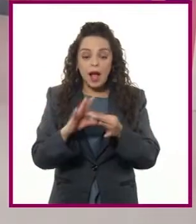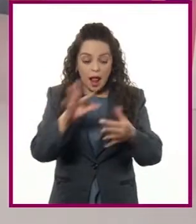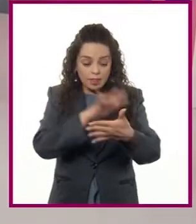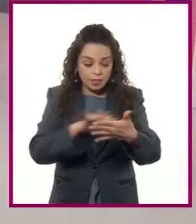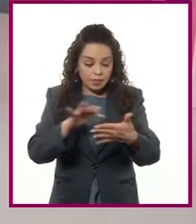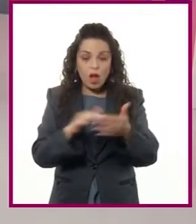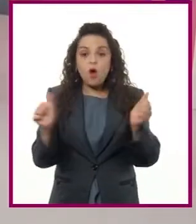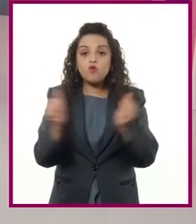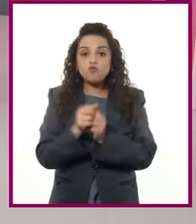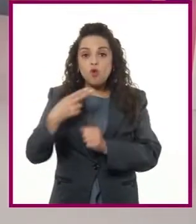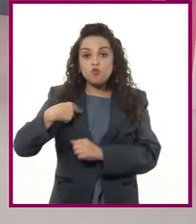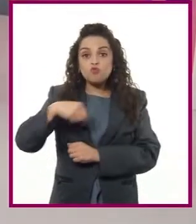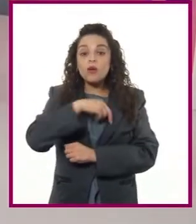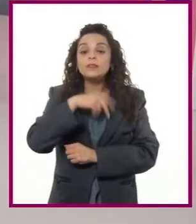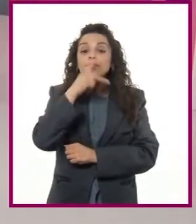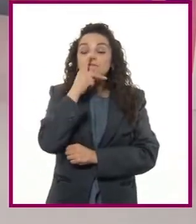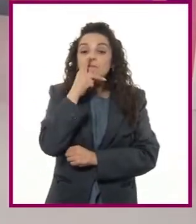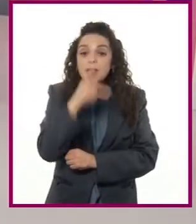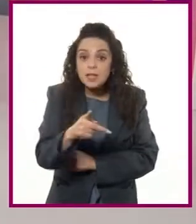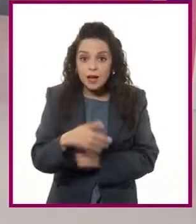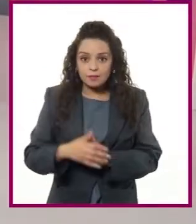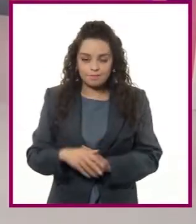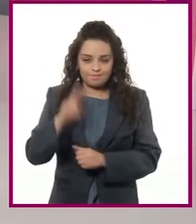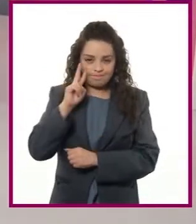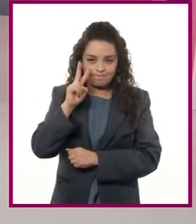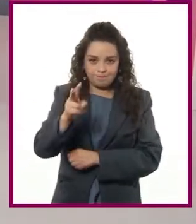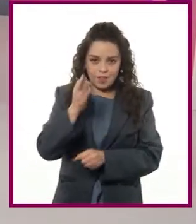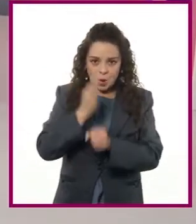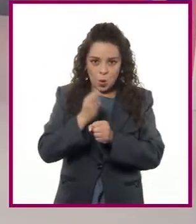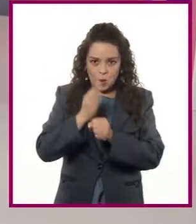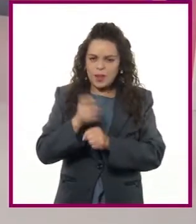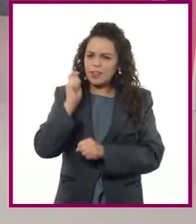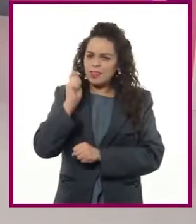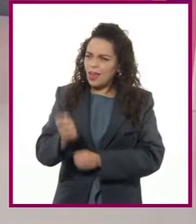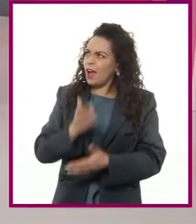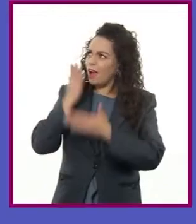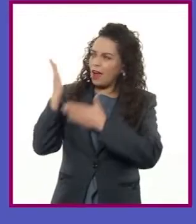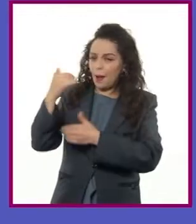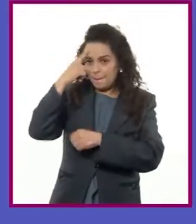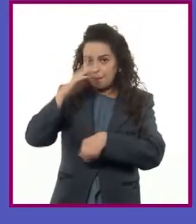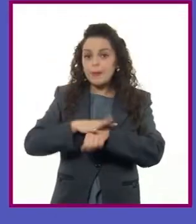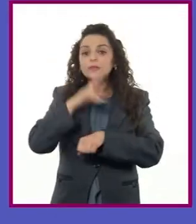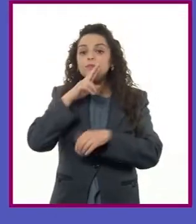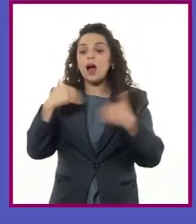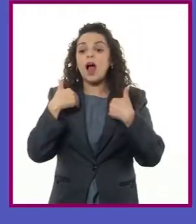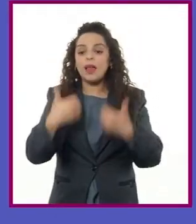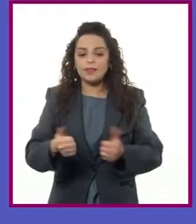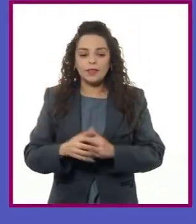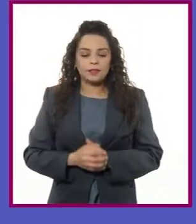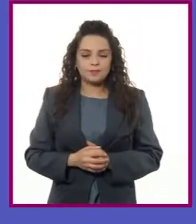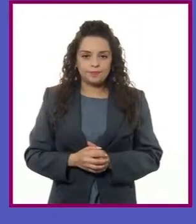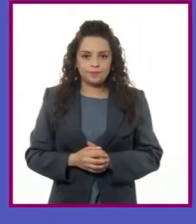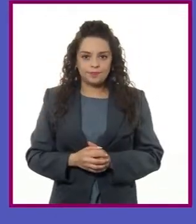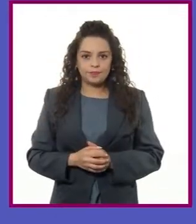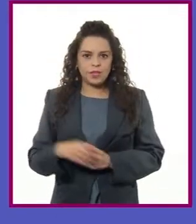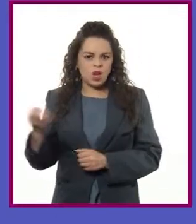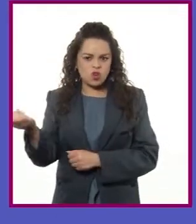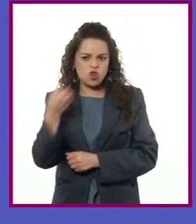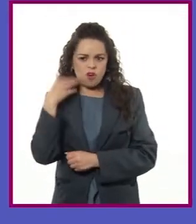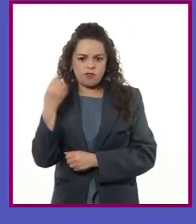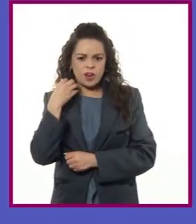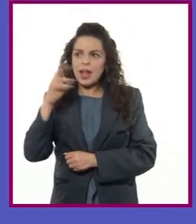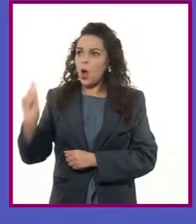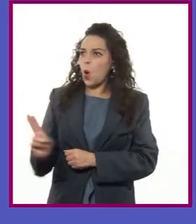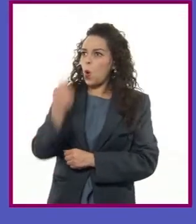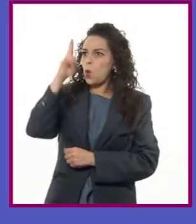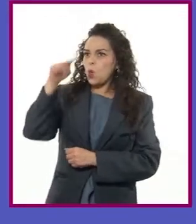propias palabras. Observemos el siguiente fragmento para entenderlo mejor. En una conferencia en la UNAM,